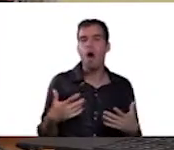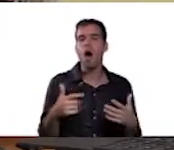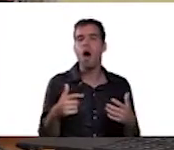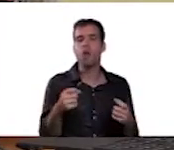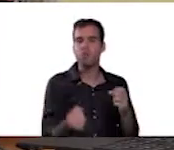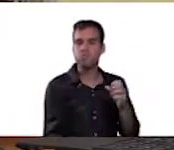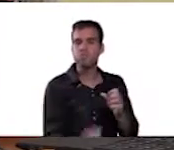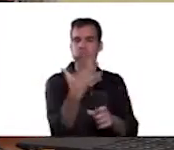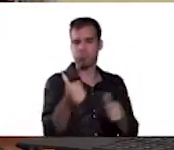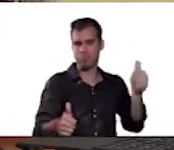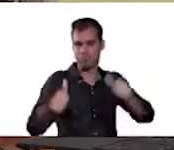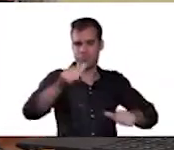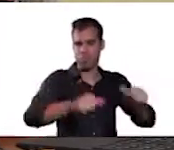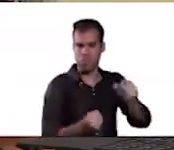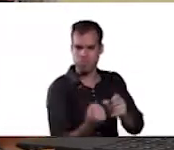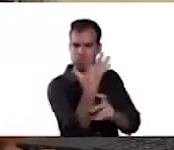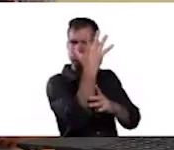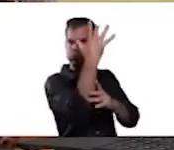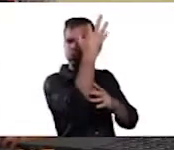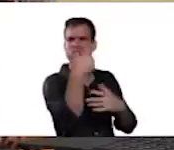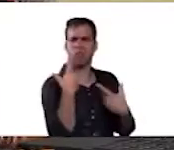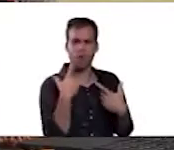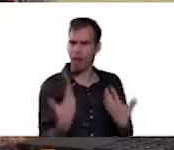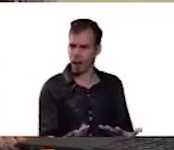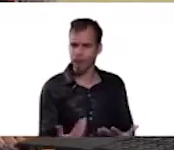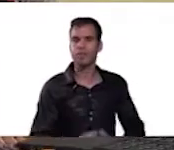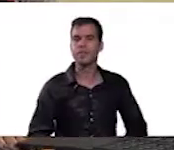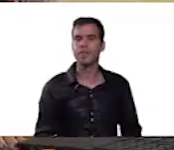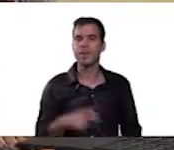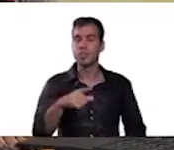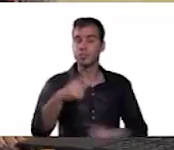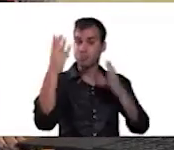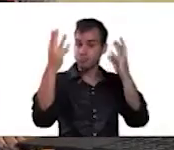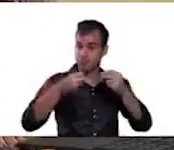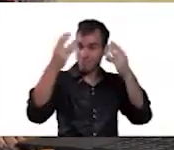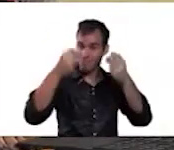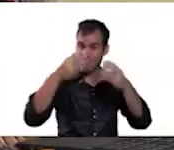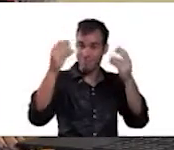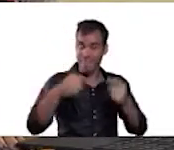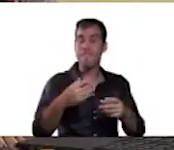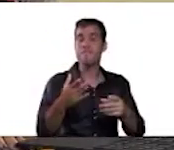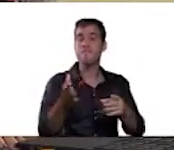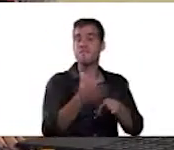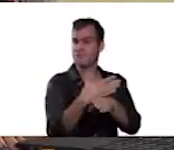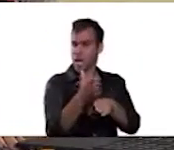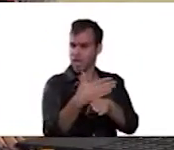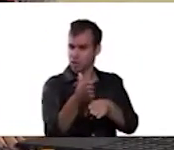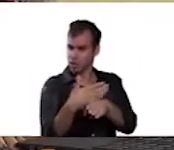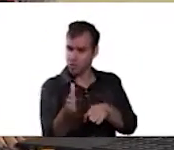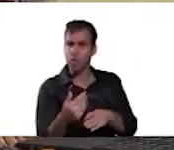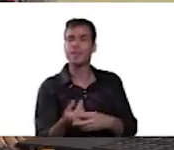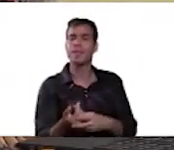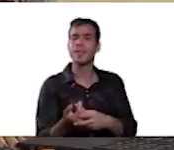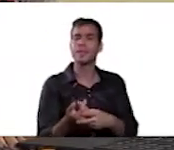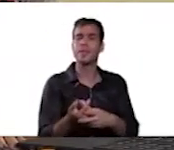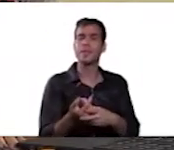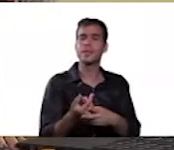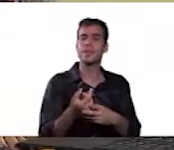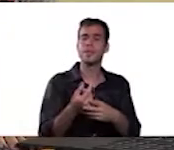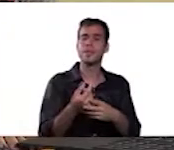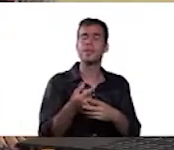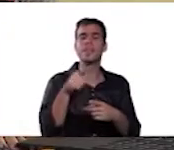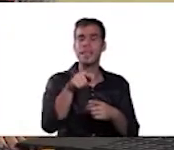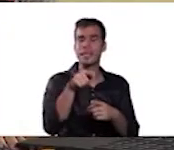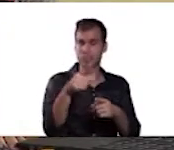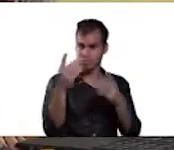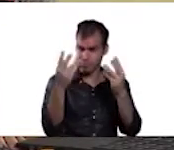una reacción química. Esto se hace basado en el cálculo de la variación de potencial. Este cálculo tiene